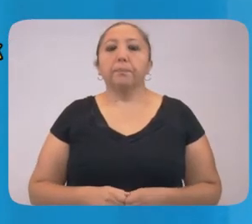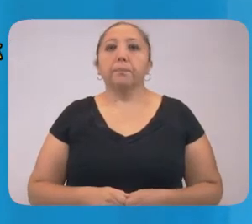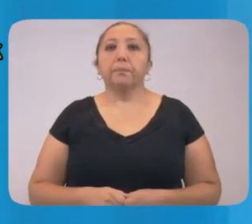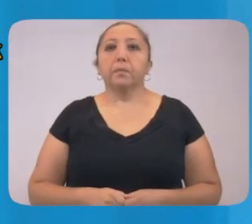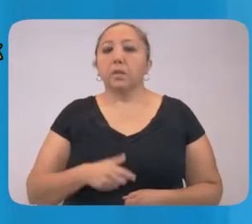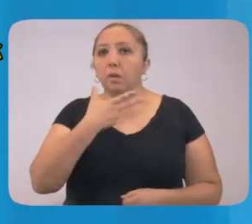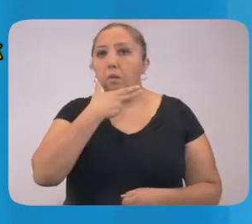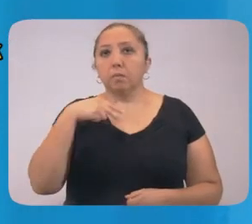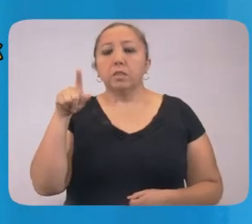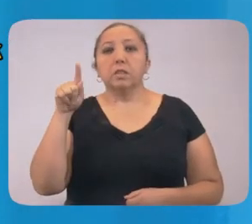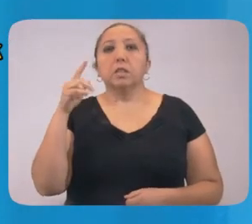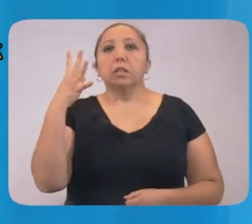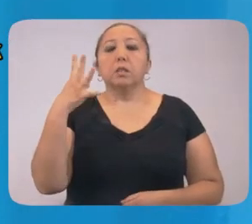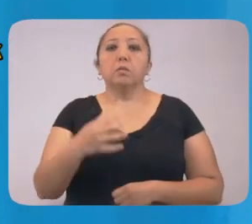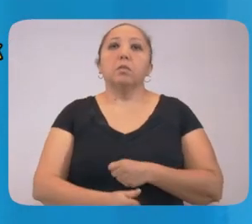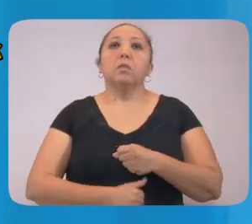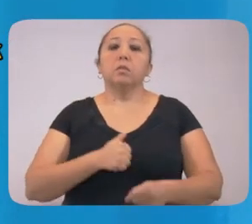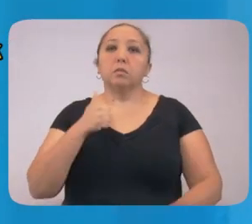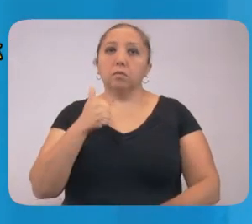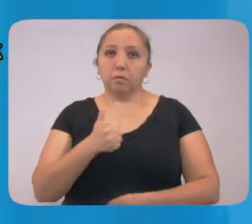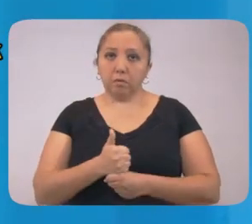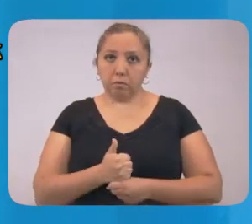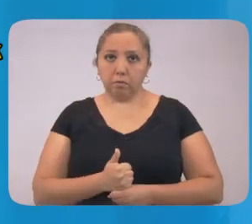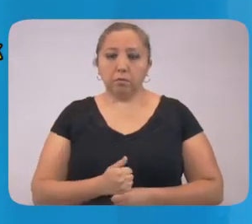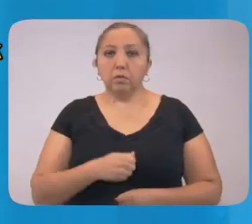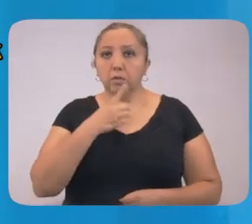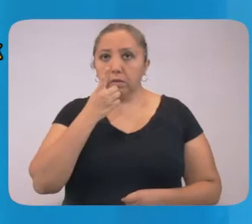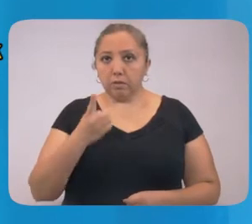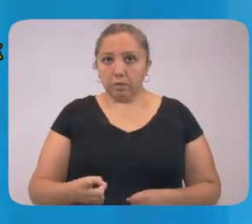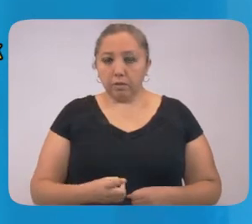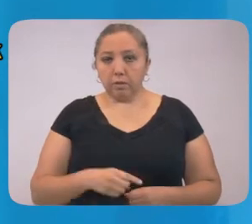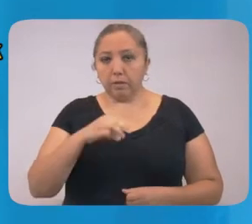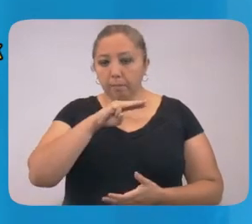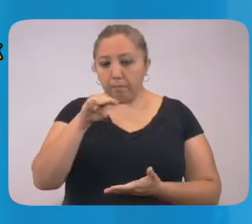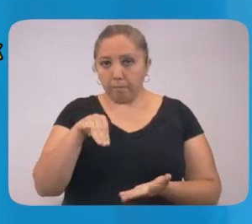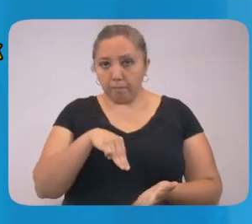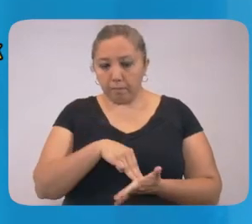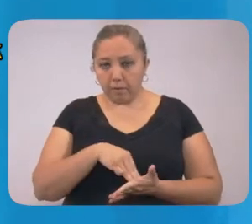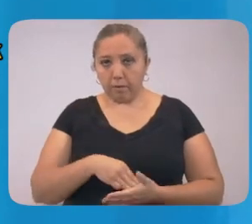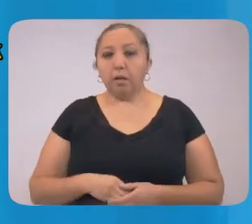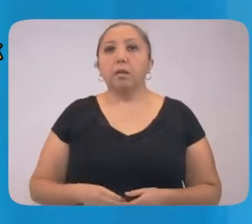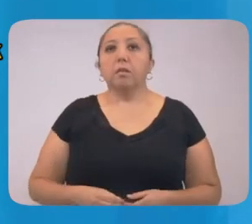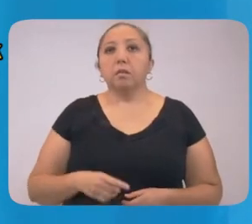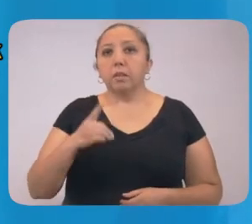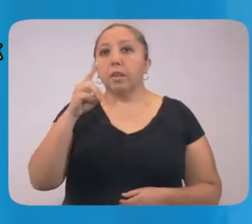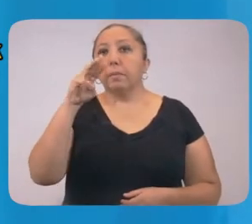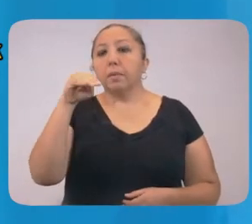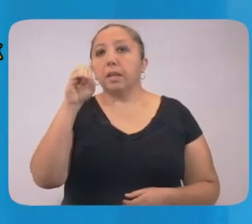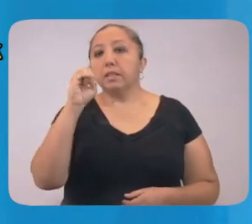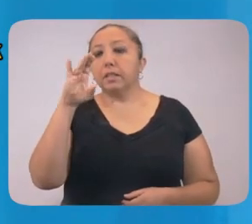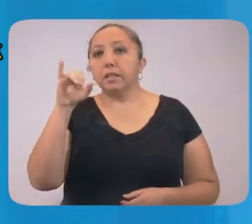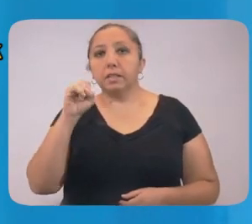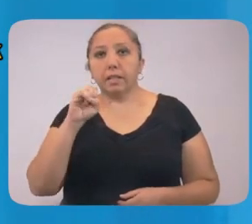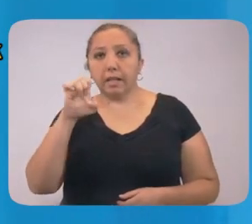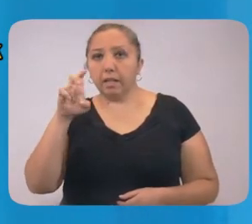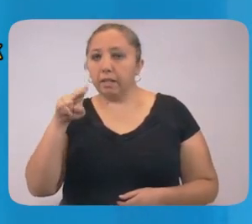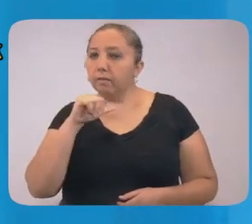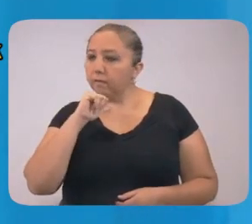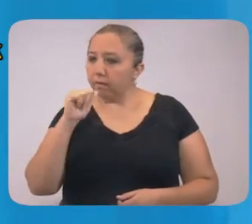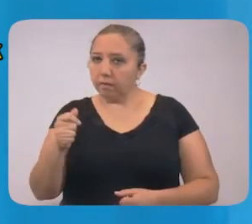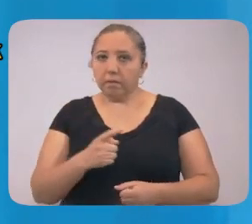hombre de 74 años de edad originario y residente de mérida con demencia senil no se refiere en